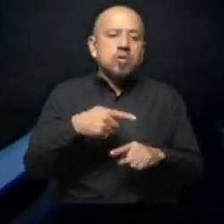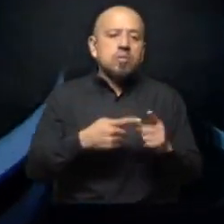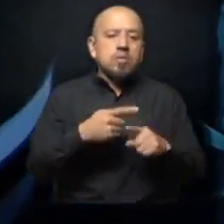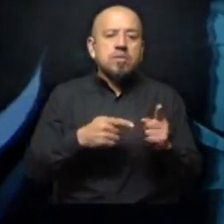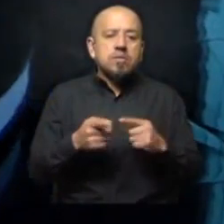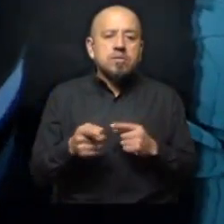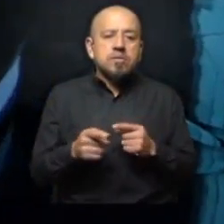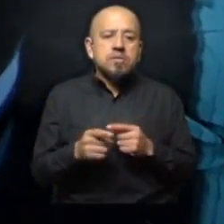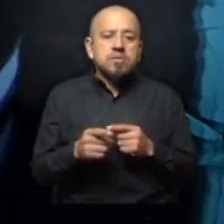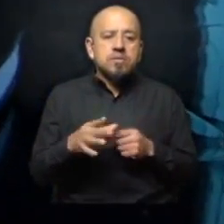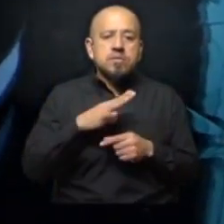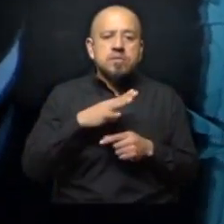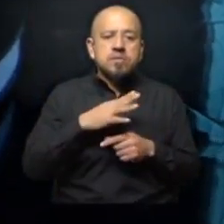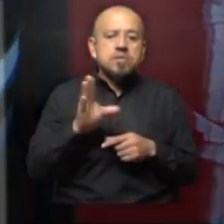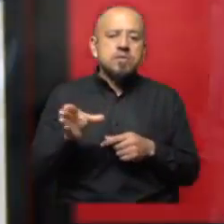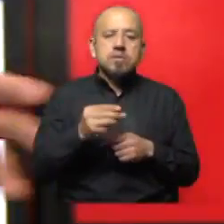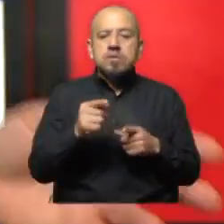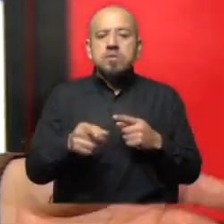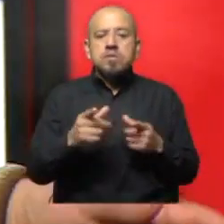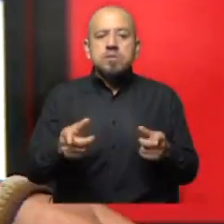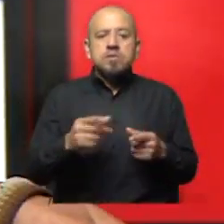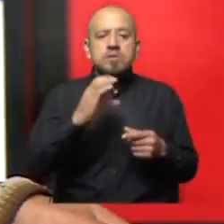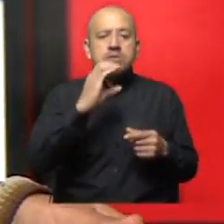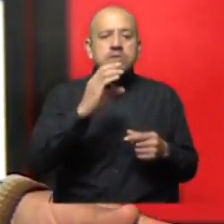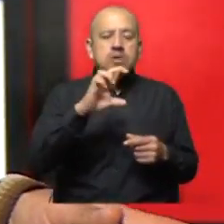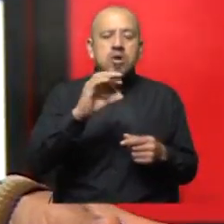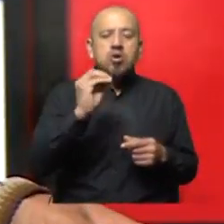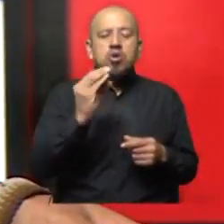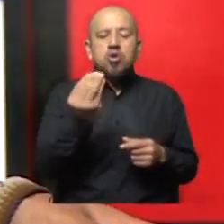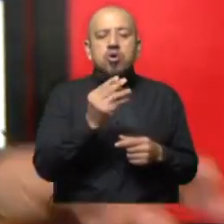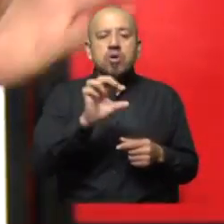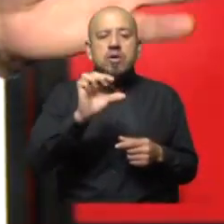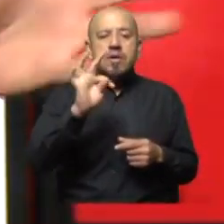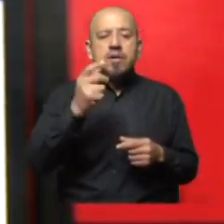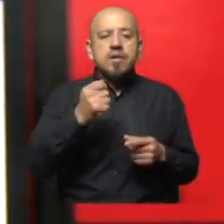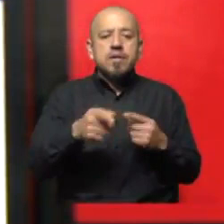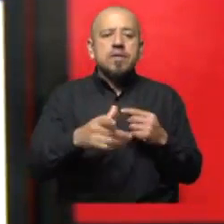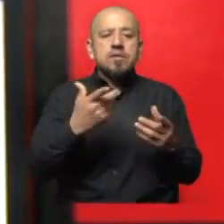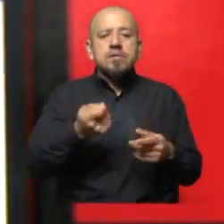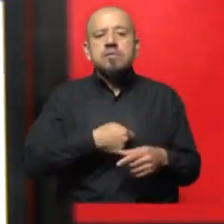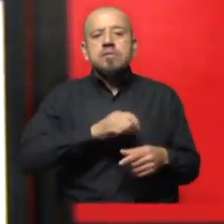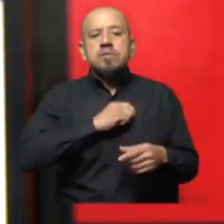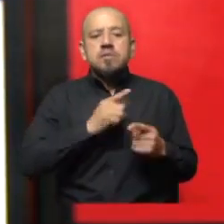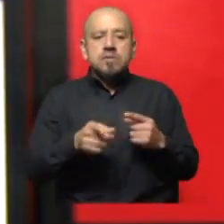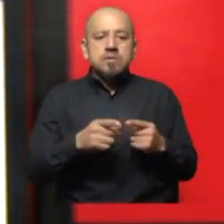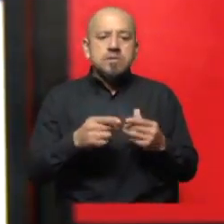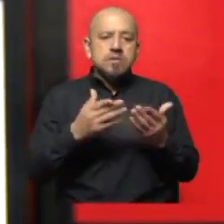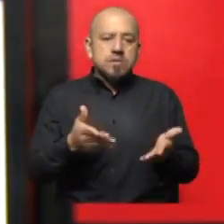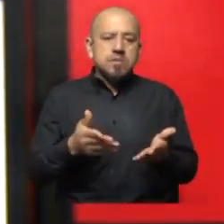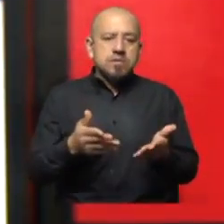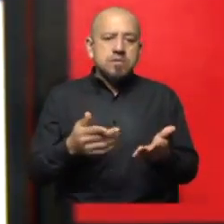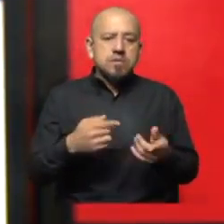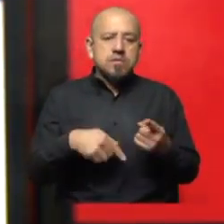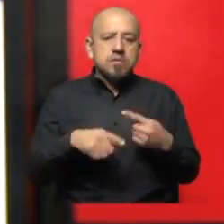de todos nosotros creo que esto seguirá como como españolas o con bechamel y a partir de la bechamel